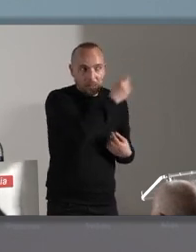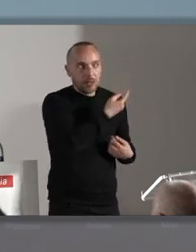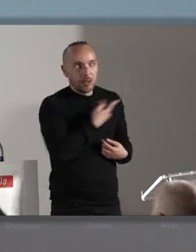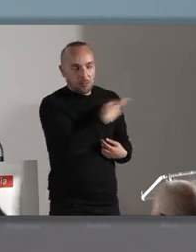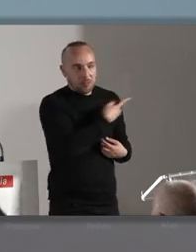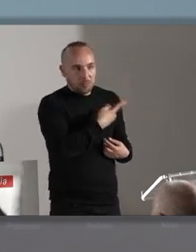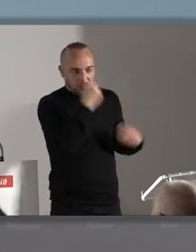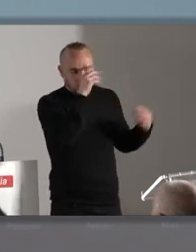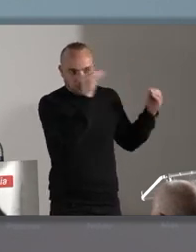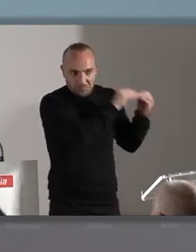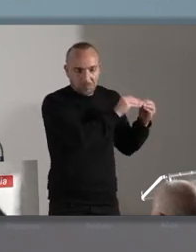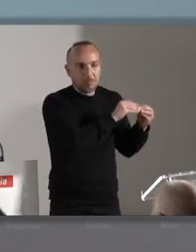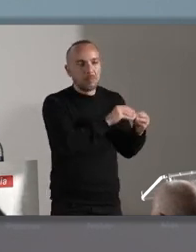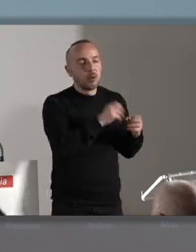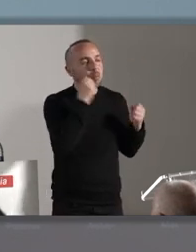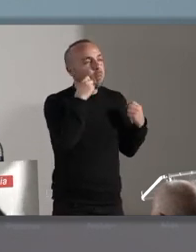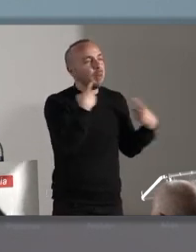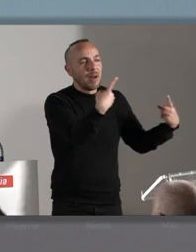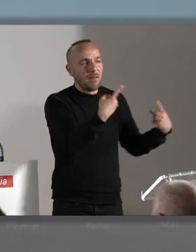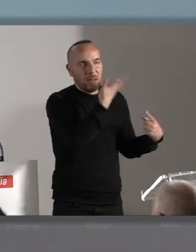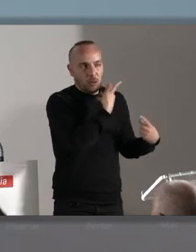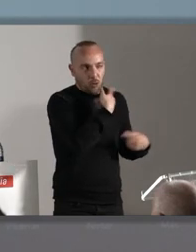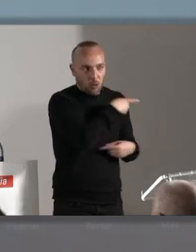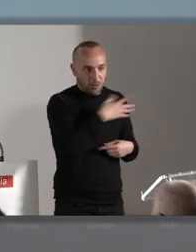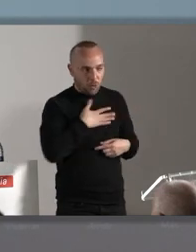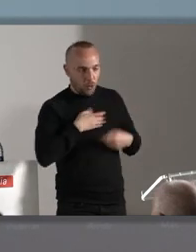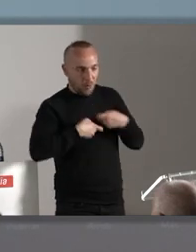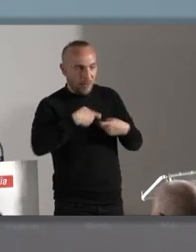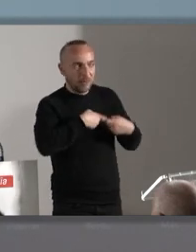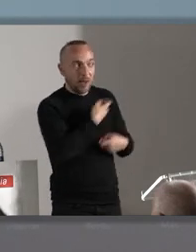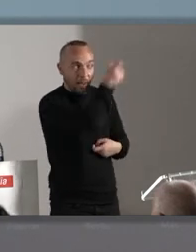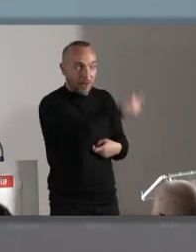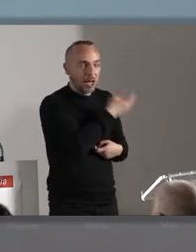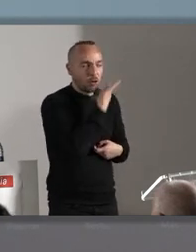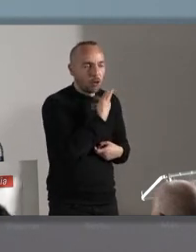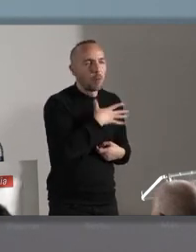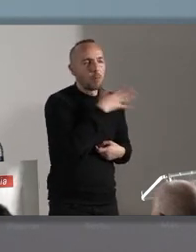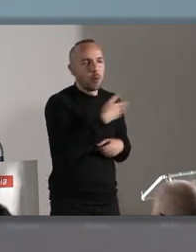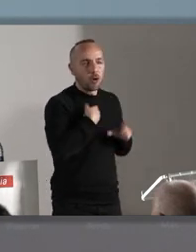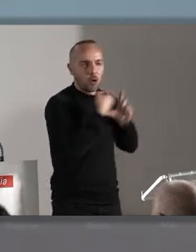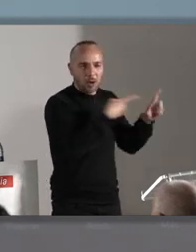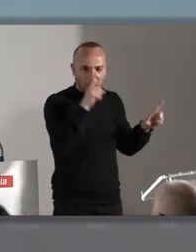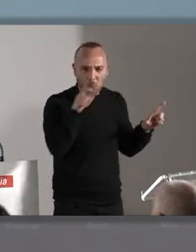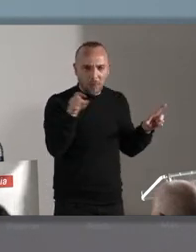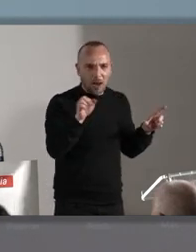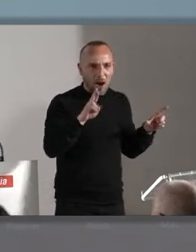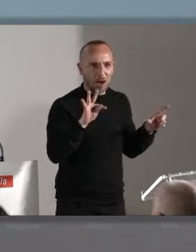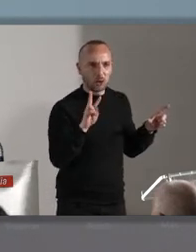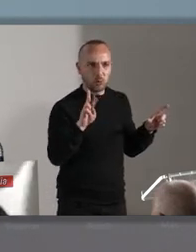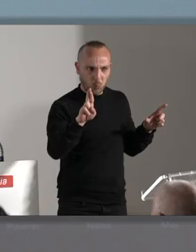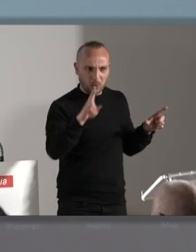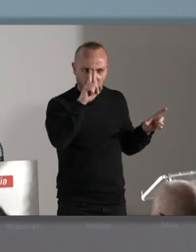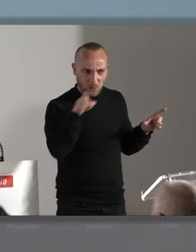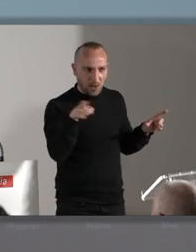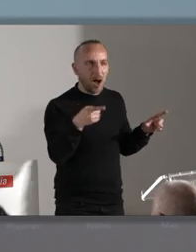barco, pero la primera vez que le conocimos desde mi cooperativa fue con un correo, no sé si te acuerdas, Artur, digamos que desde el Ayuntamiento